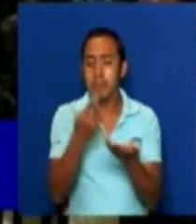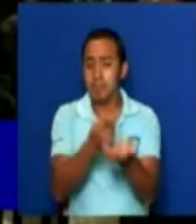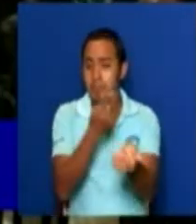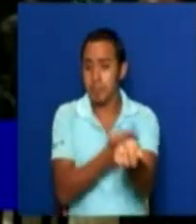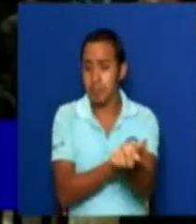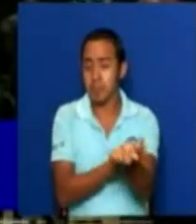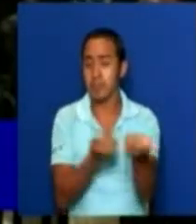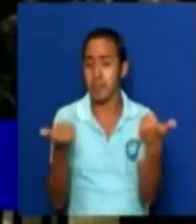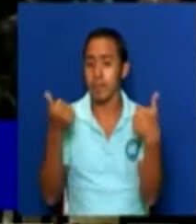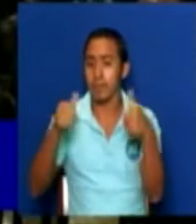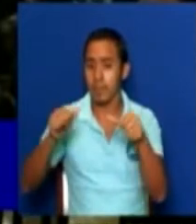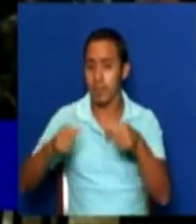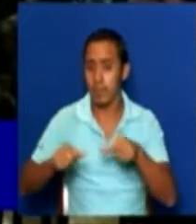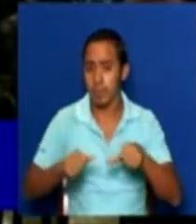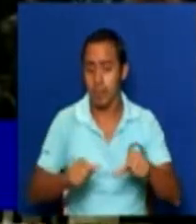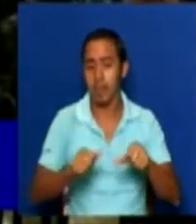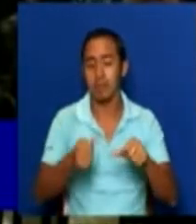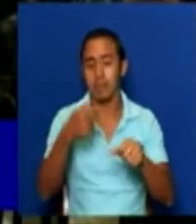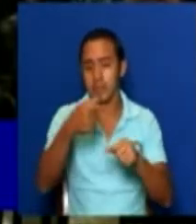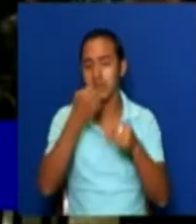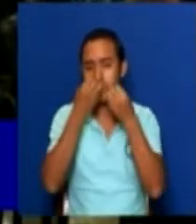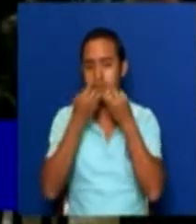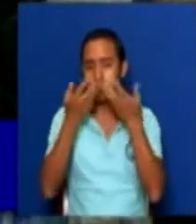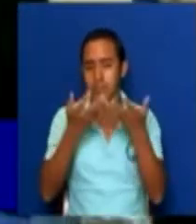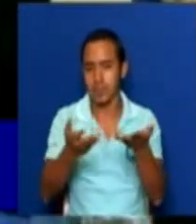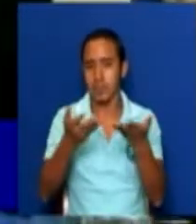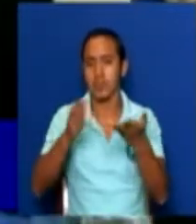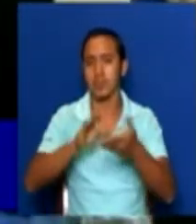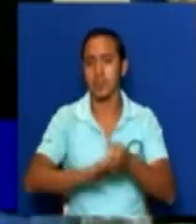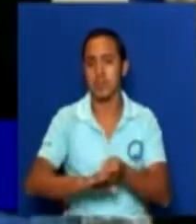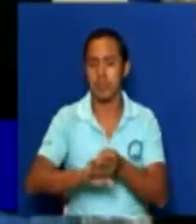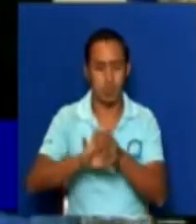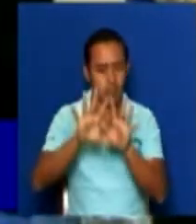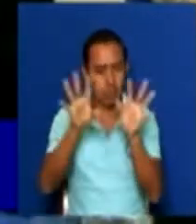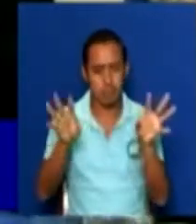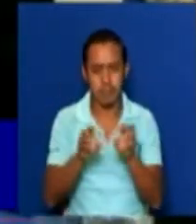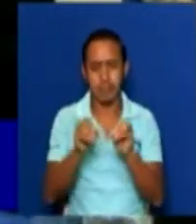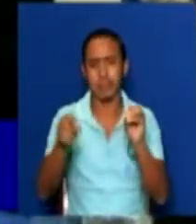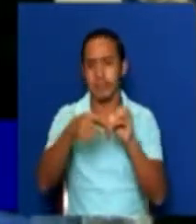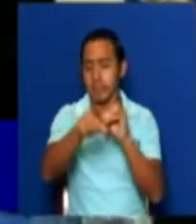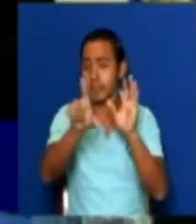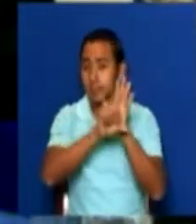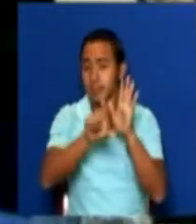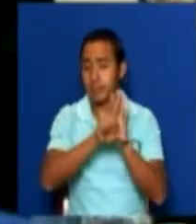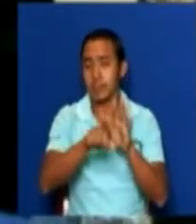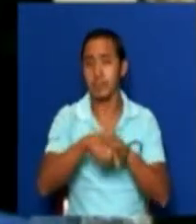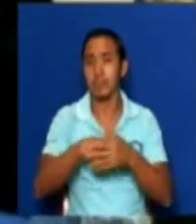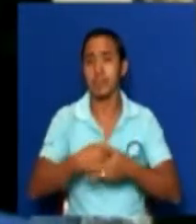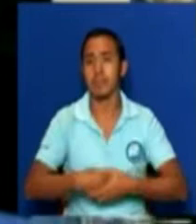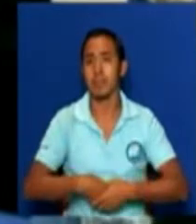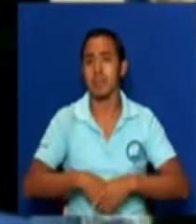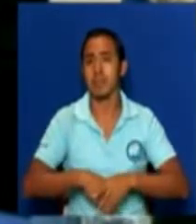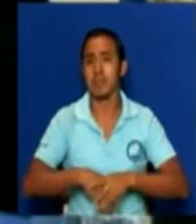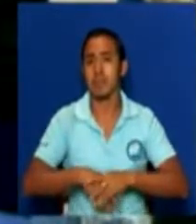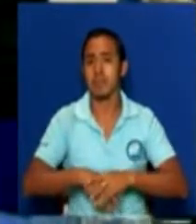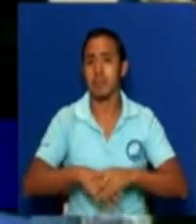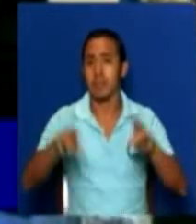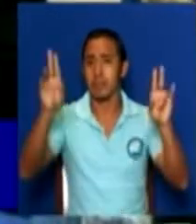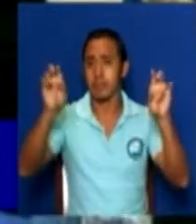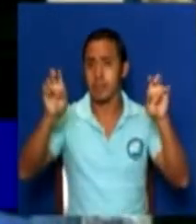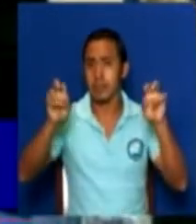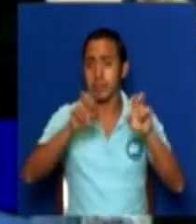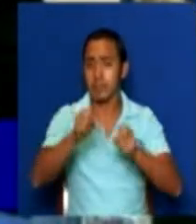de consenso, como ha sido la nota, ¿verdad?, últimamente en todo lo que tiene que ver con la legislación. Y en cuanto al tema de lo